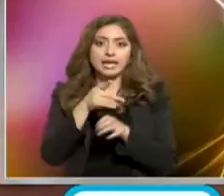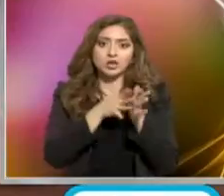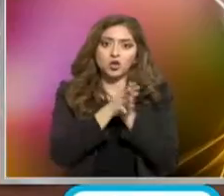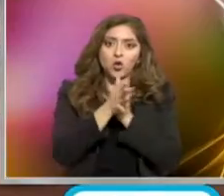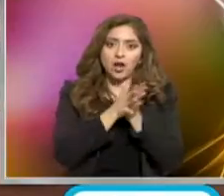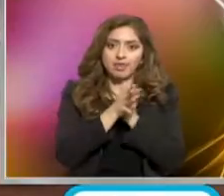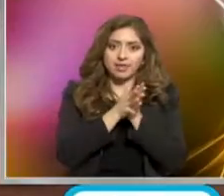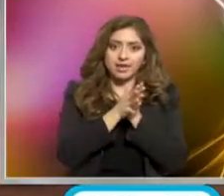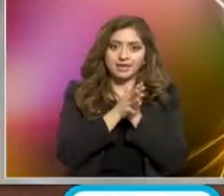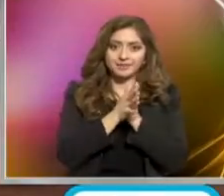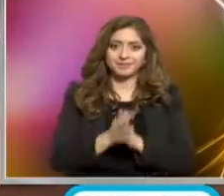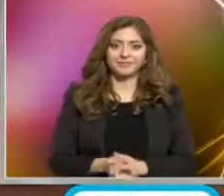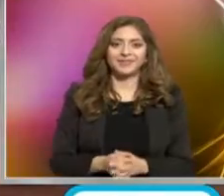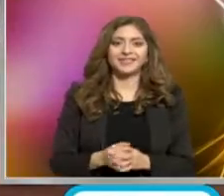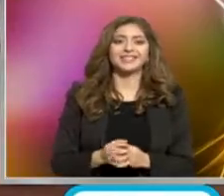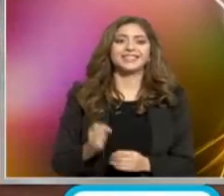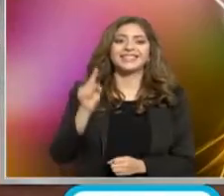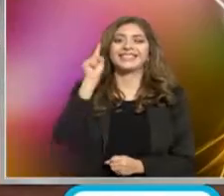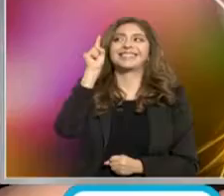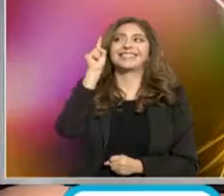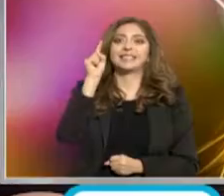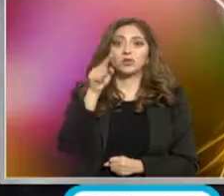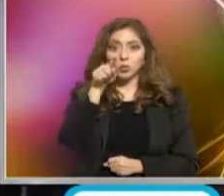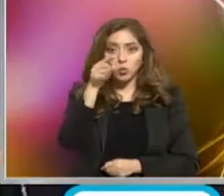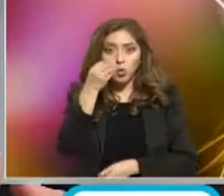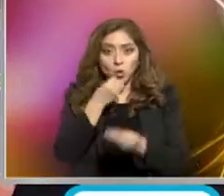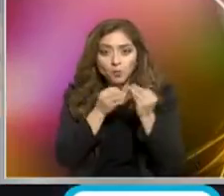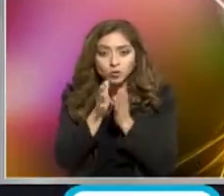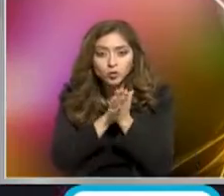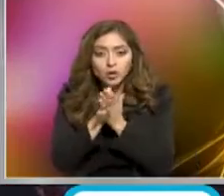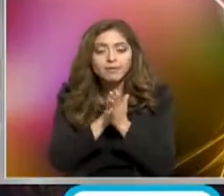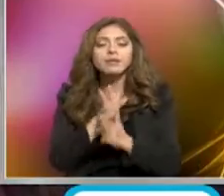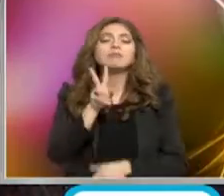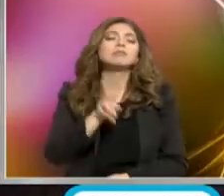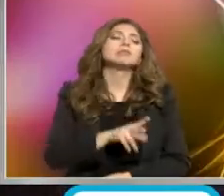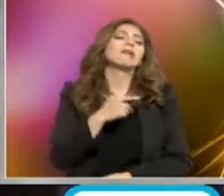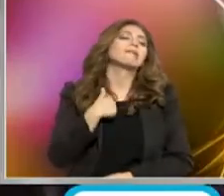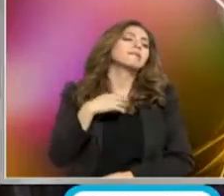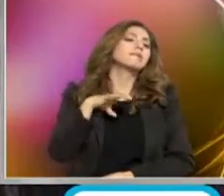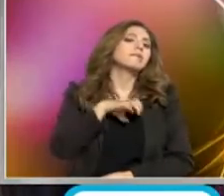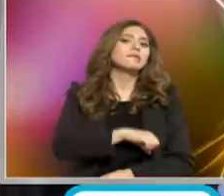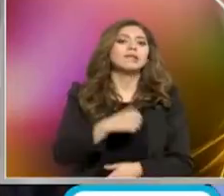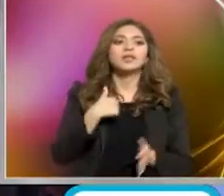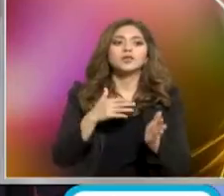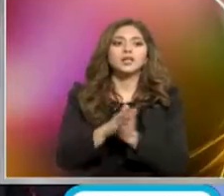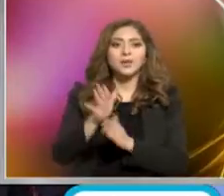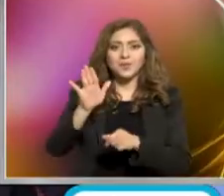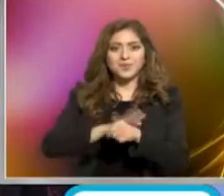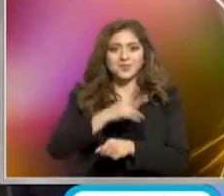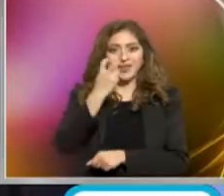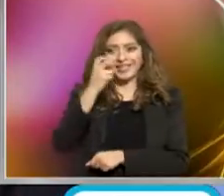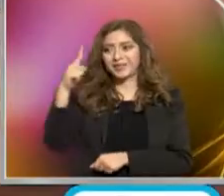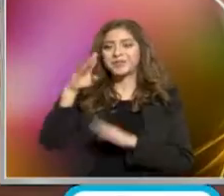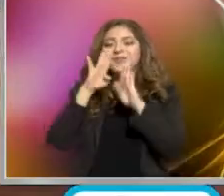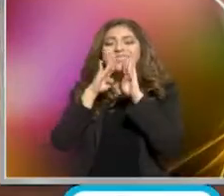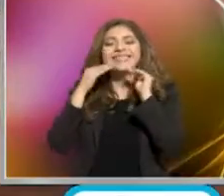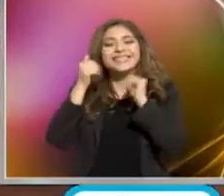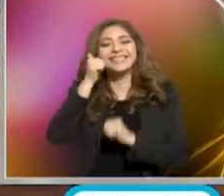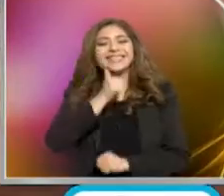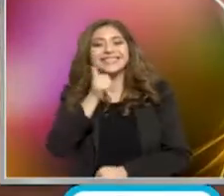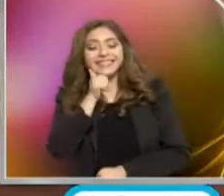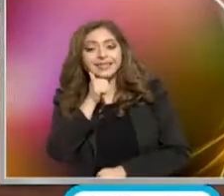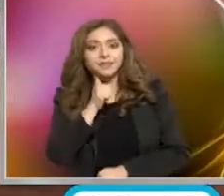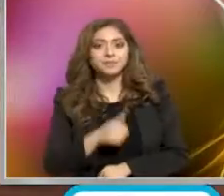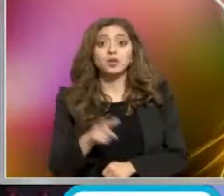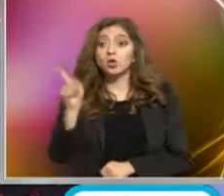chocolate. Ay, tú comes mucho chocolate, Mucho. Gaby. Soy fan. Por eso fan. siempre traes una sonrisa de oreja a oreja. Y no es solamente